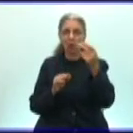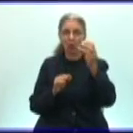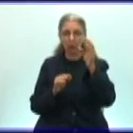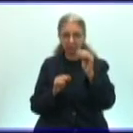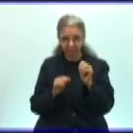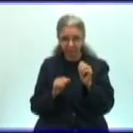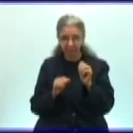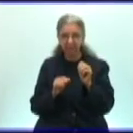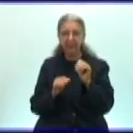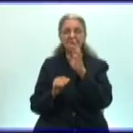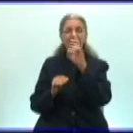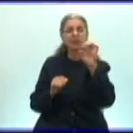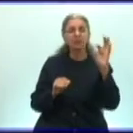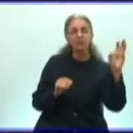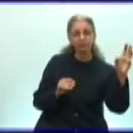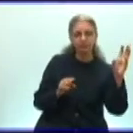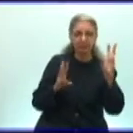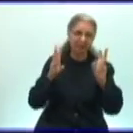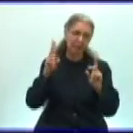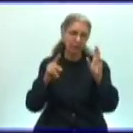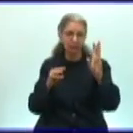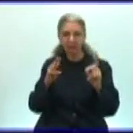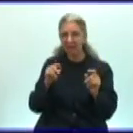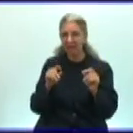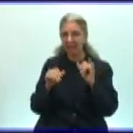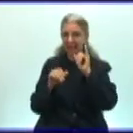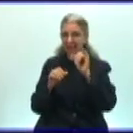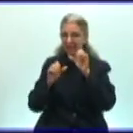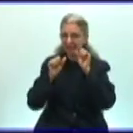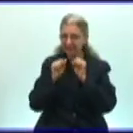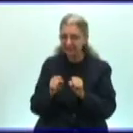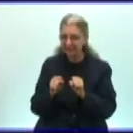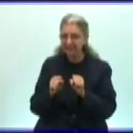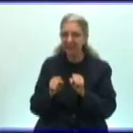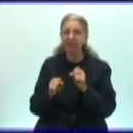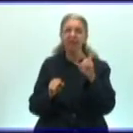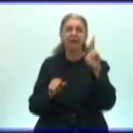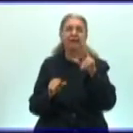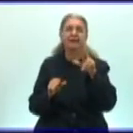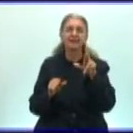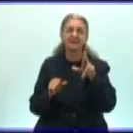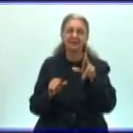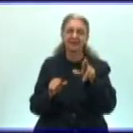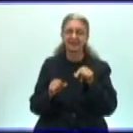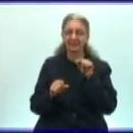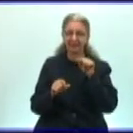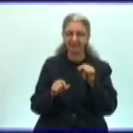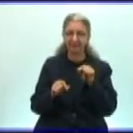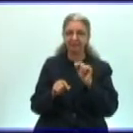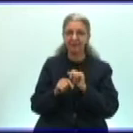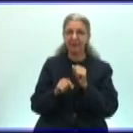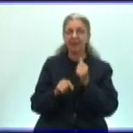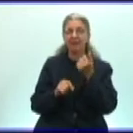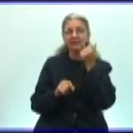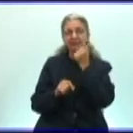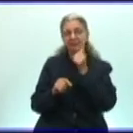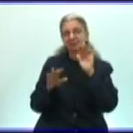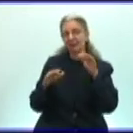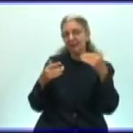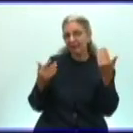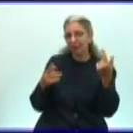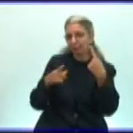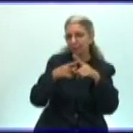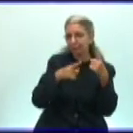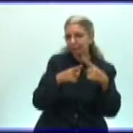ecuación para calcular la intensidad y calcular la resistencia. También conocimos la